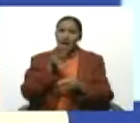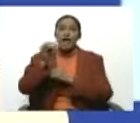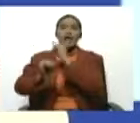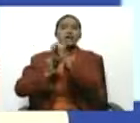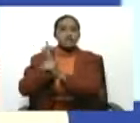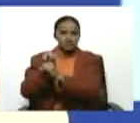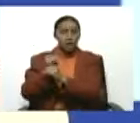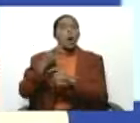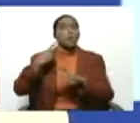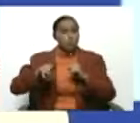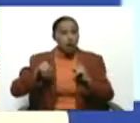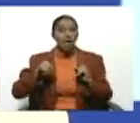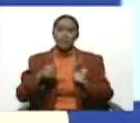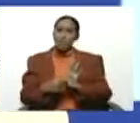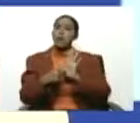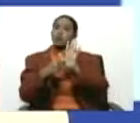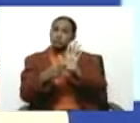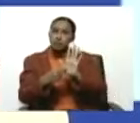importantes